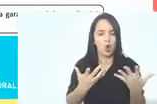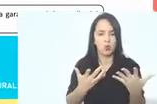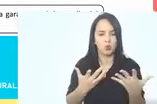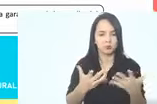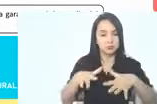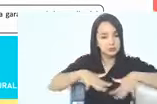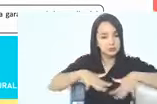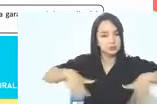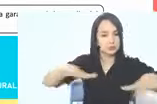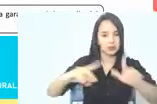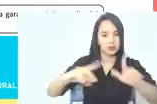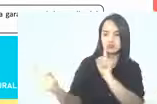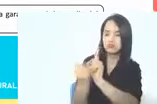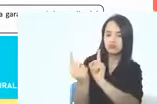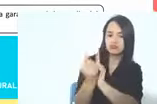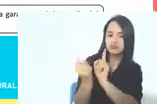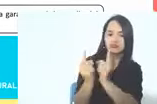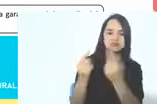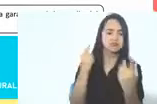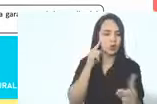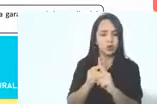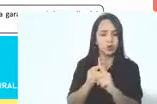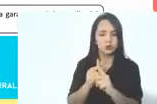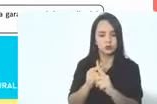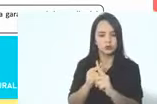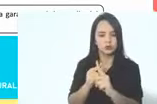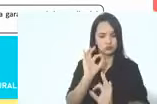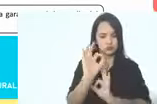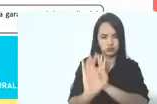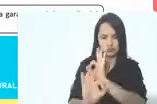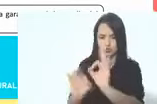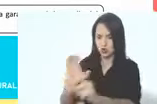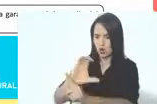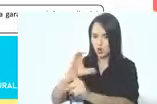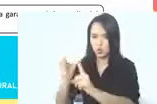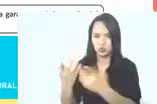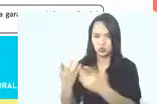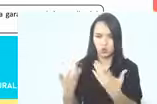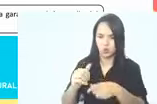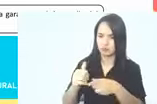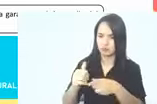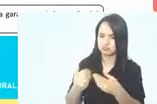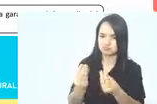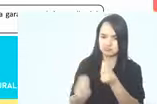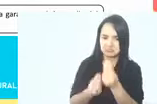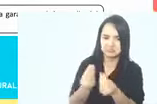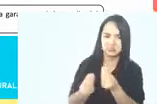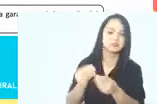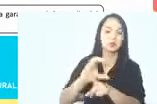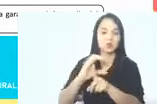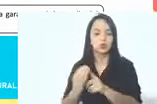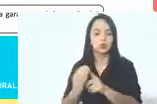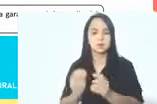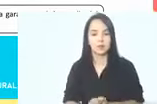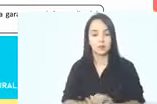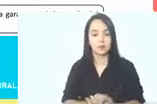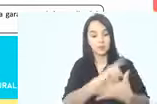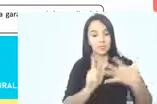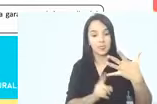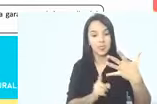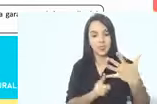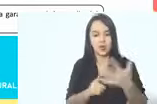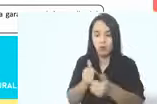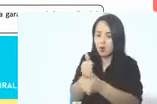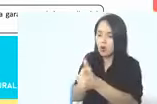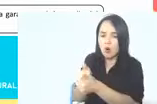Y hoy lo estamos haciendo municipio por municipio, todos los municipios que son favorecidos. Ayer estuvo también el secretario